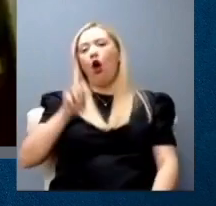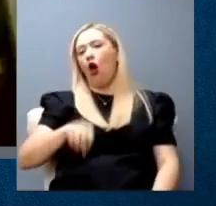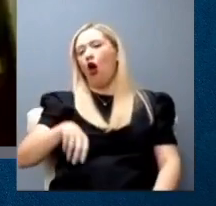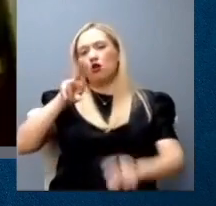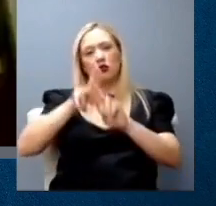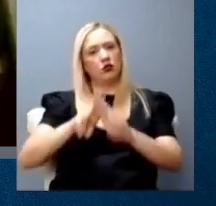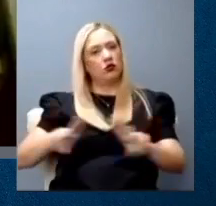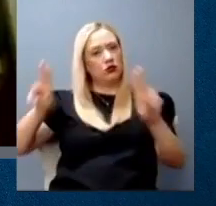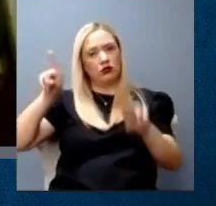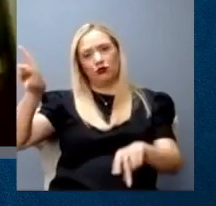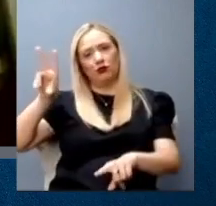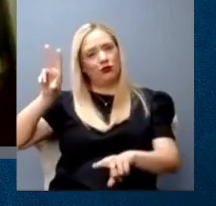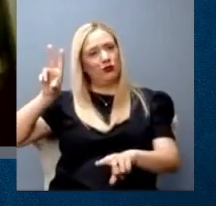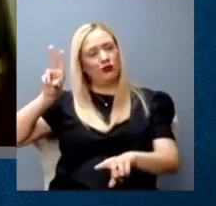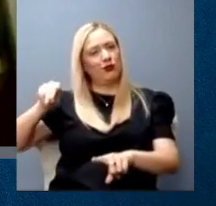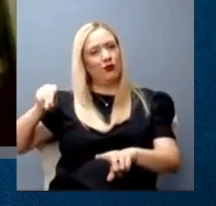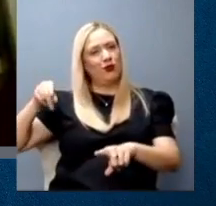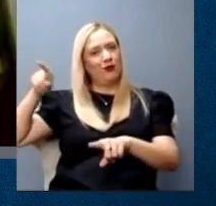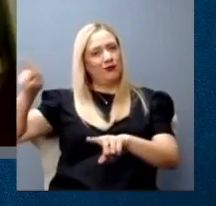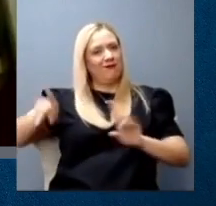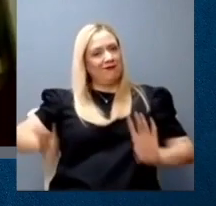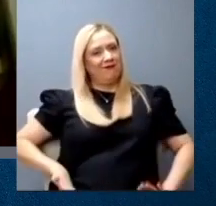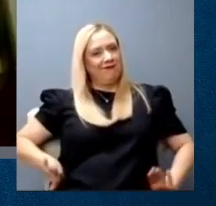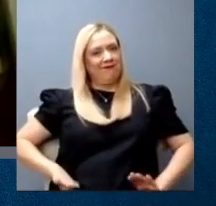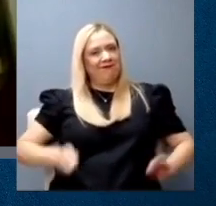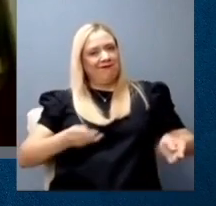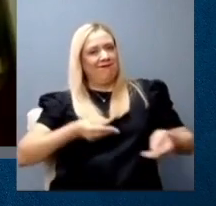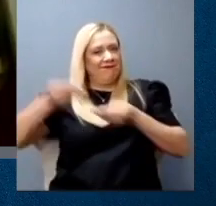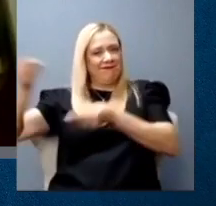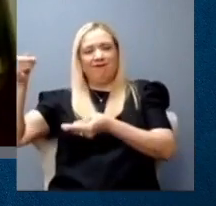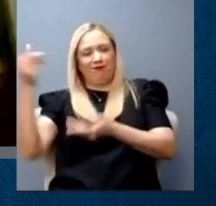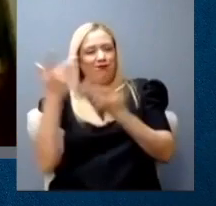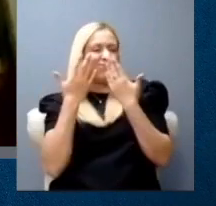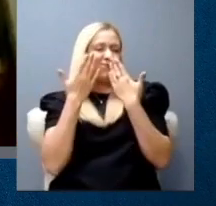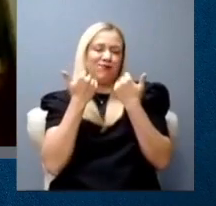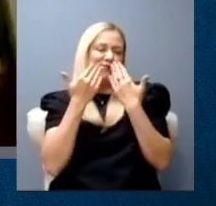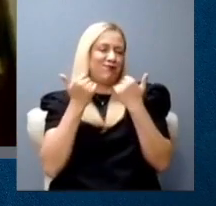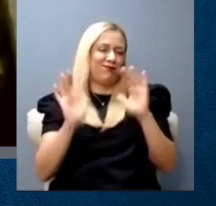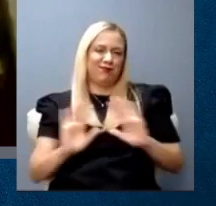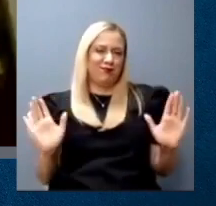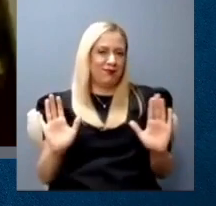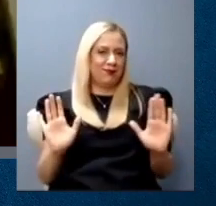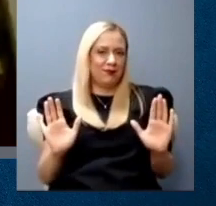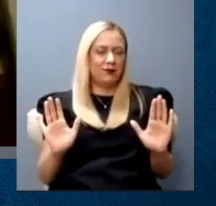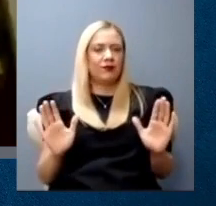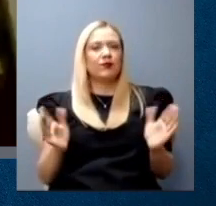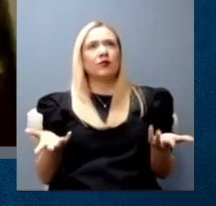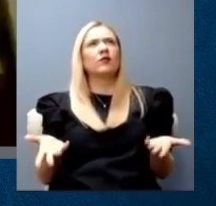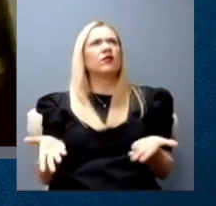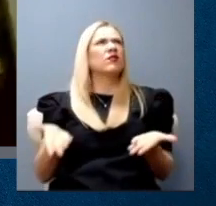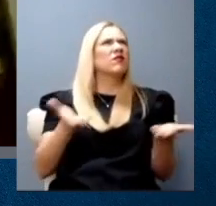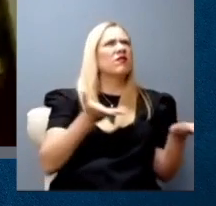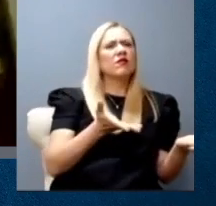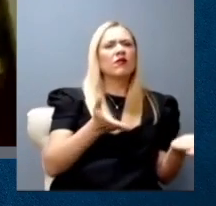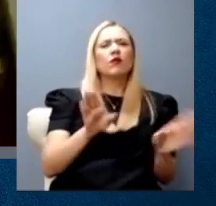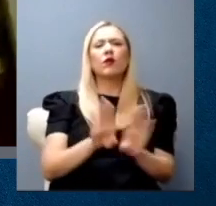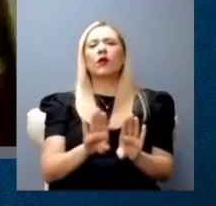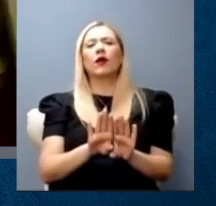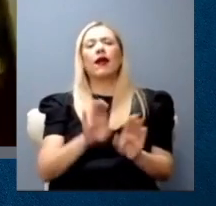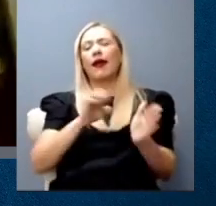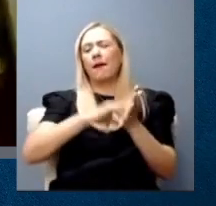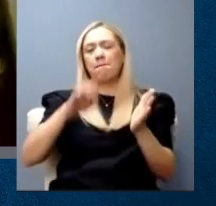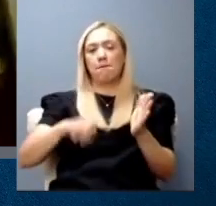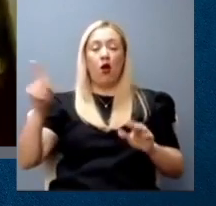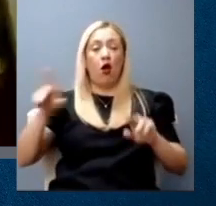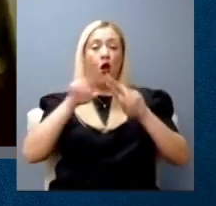Unidas. Por consiguiente, los mecanismos son como mucho cuasi judiciales. Es decir, en el ámbito de las